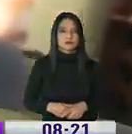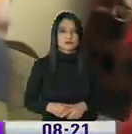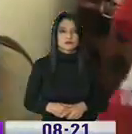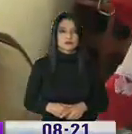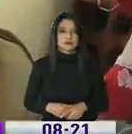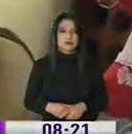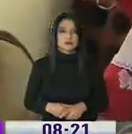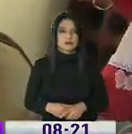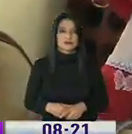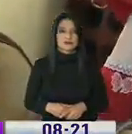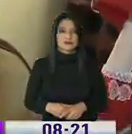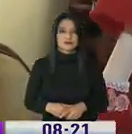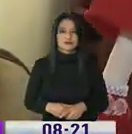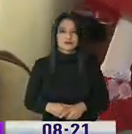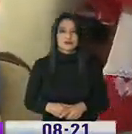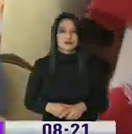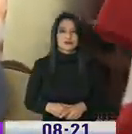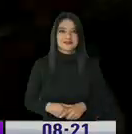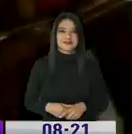¡Fuerte los aplausos!